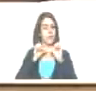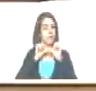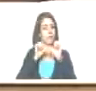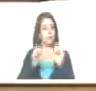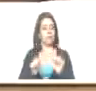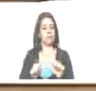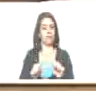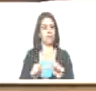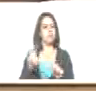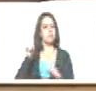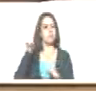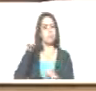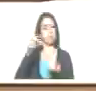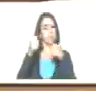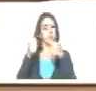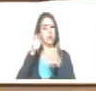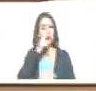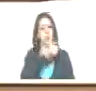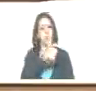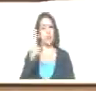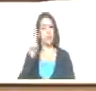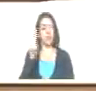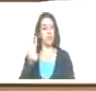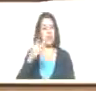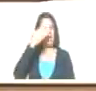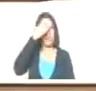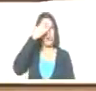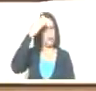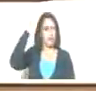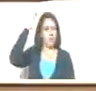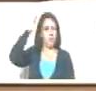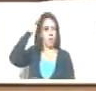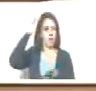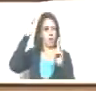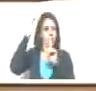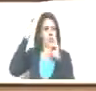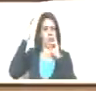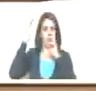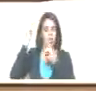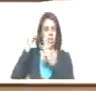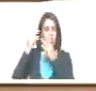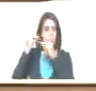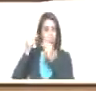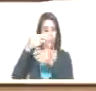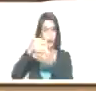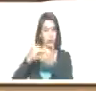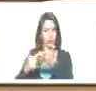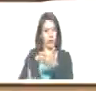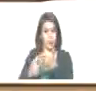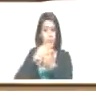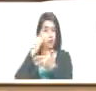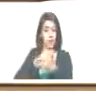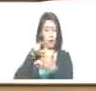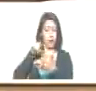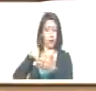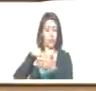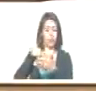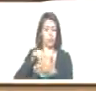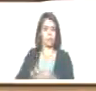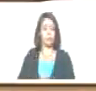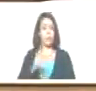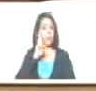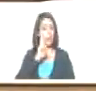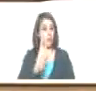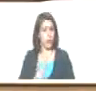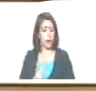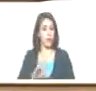de bienestar del pueblo de Venezuela. No seamos hipócritas. Vean esos números y vean que eso es verdad. Vean que la causa